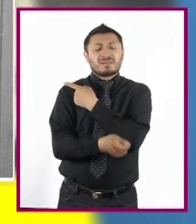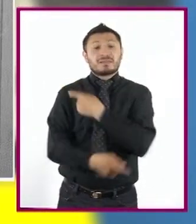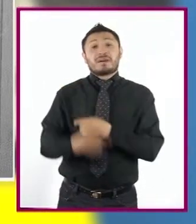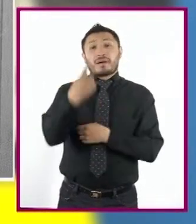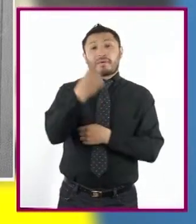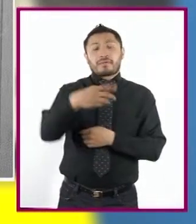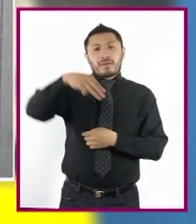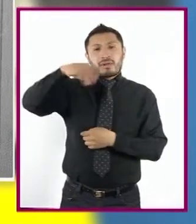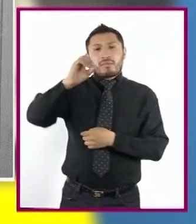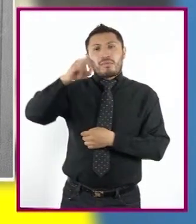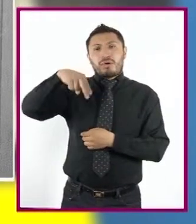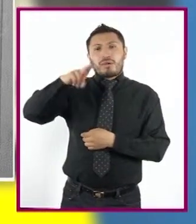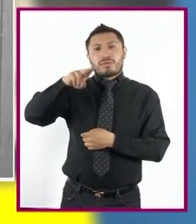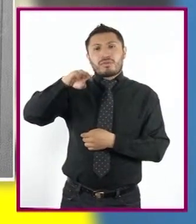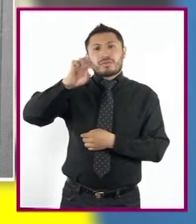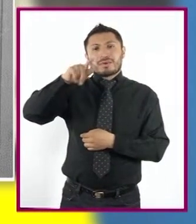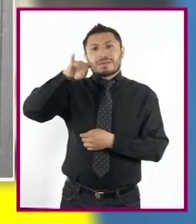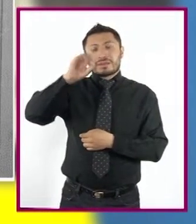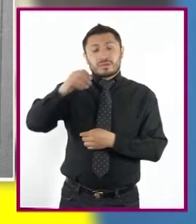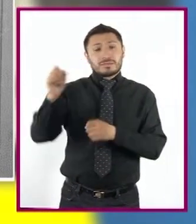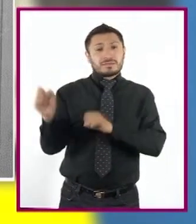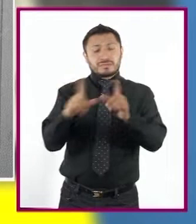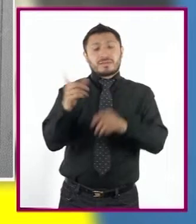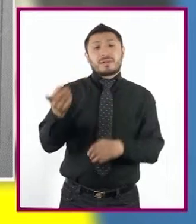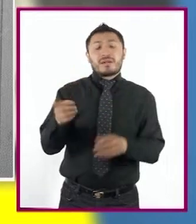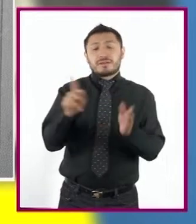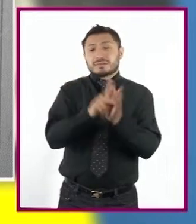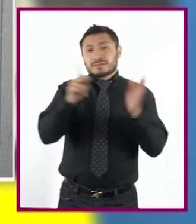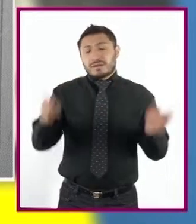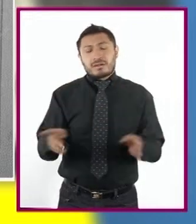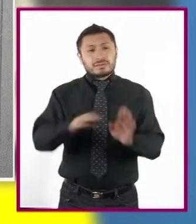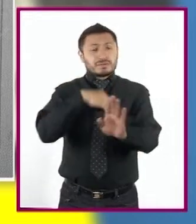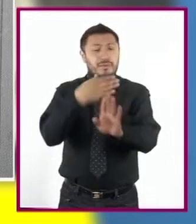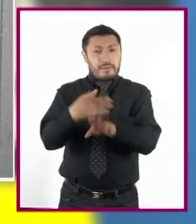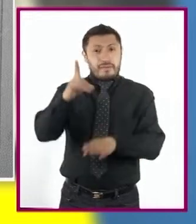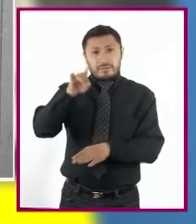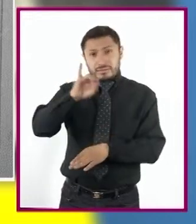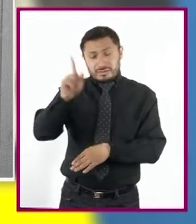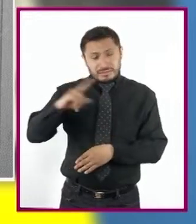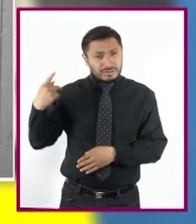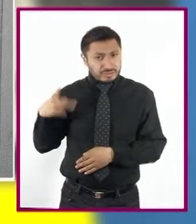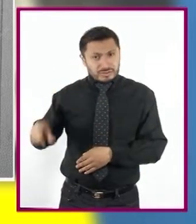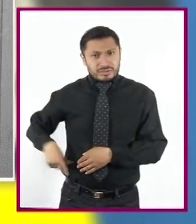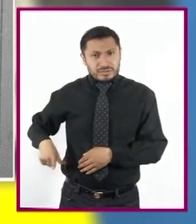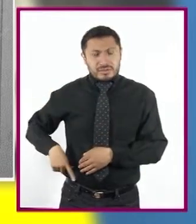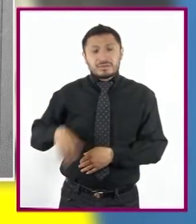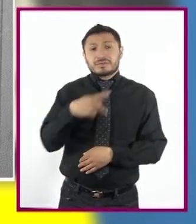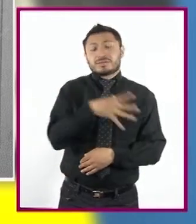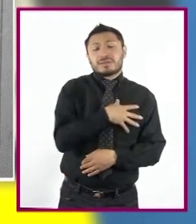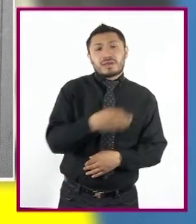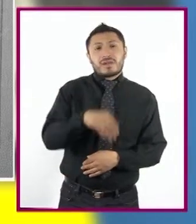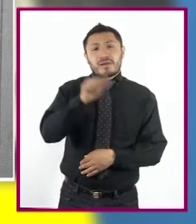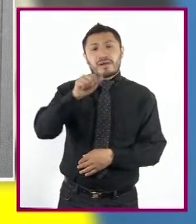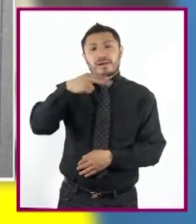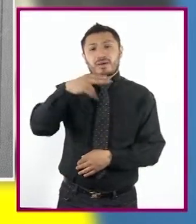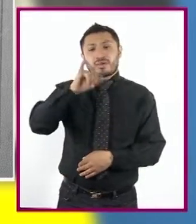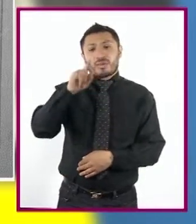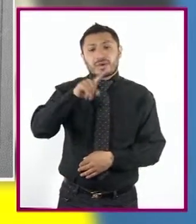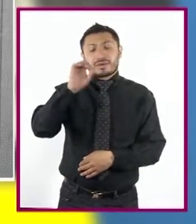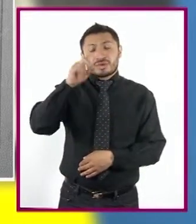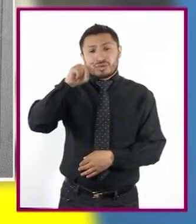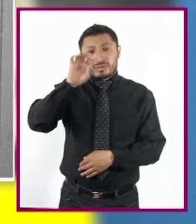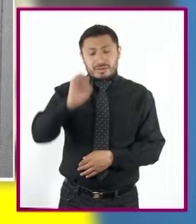monumento. Fue publicada en el diario de oposición al gobierno de Porfirio Díaz llamado El Hijo del Ahuizote el 21 de diciembre